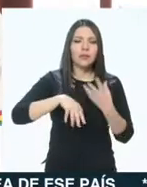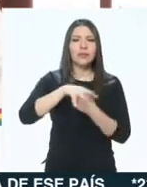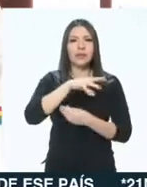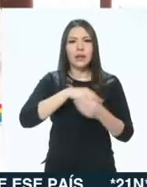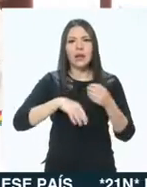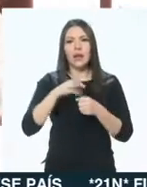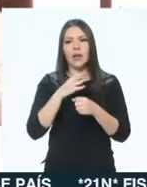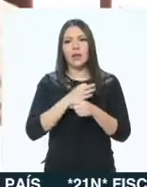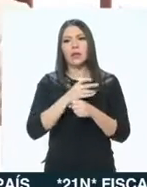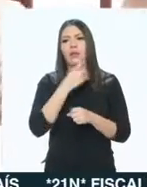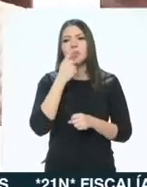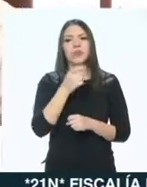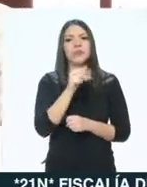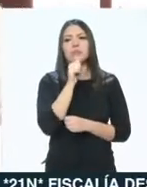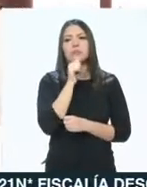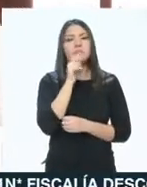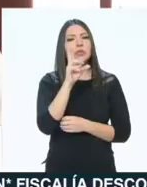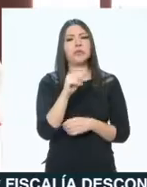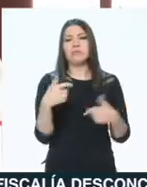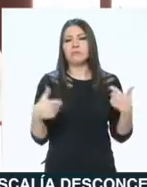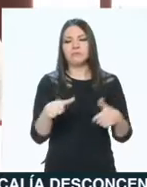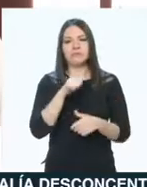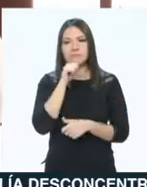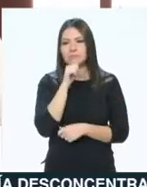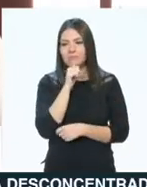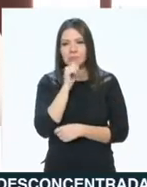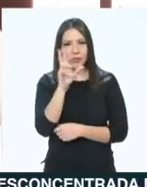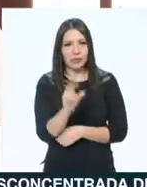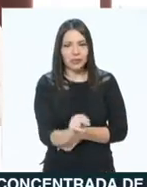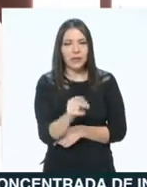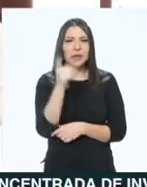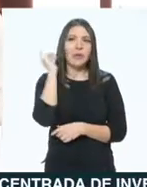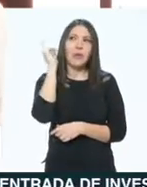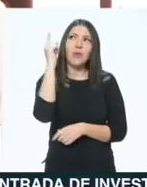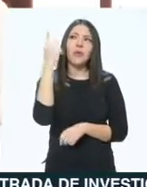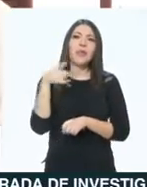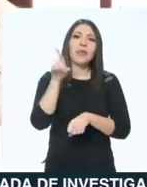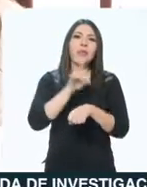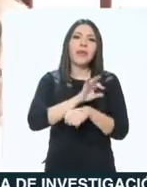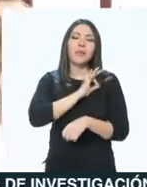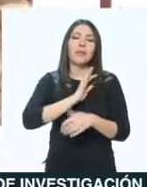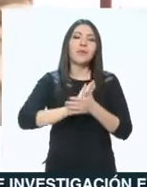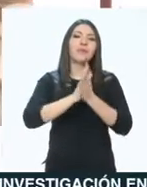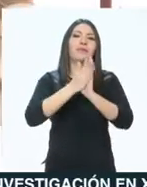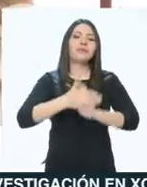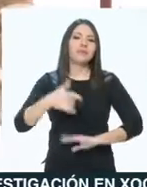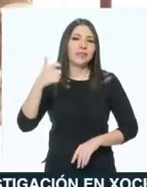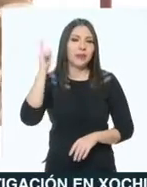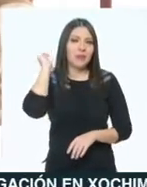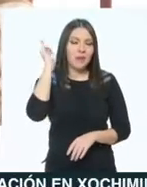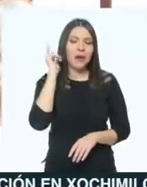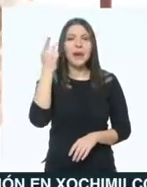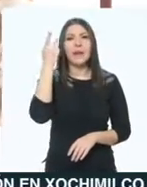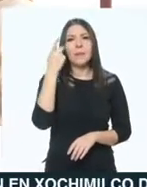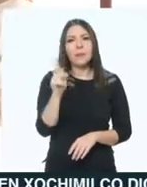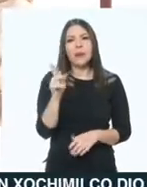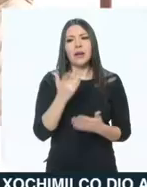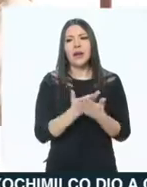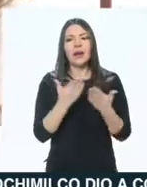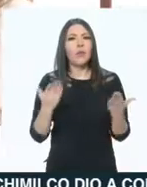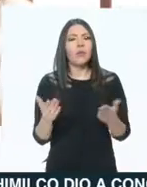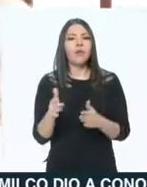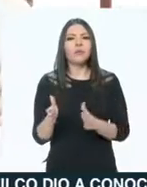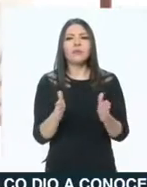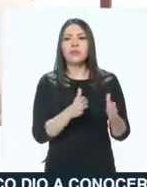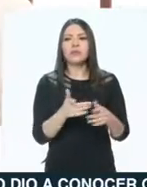todavía. Espero que un día todo el mundo nos hagamos ricos. Pero entonces como que llegamos como a o sea, ya no teníamos